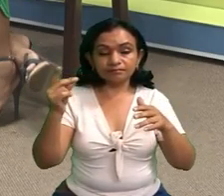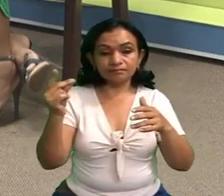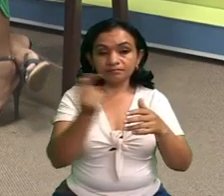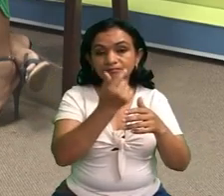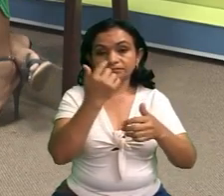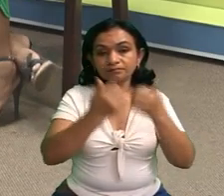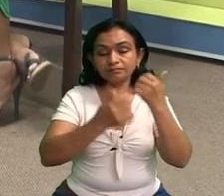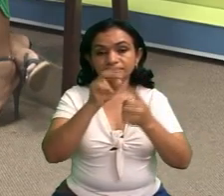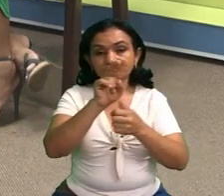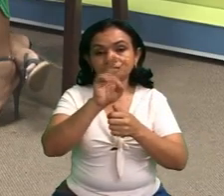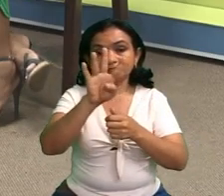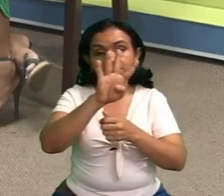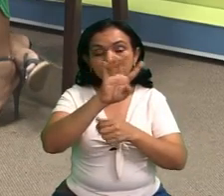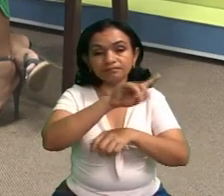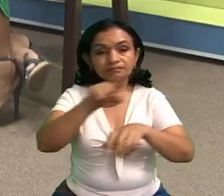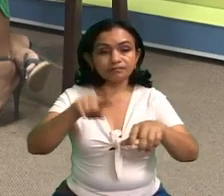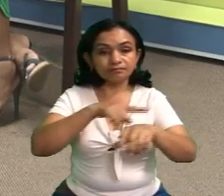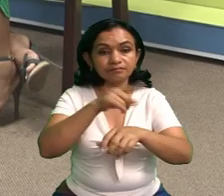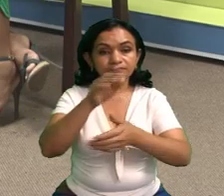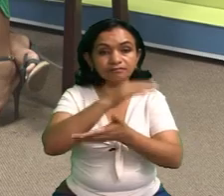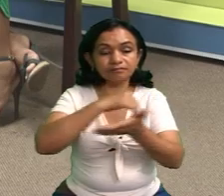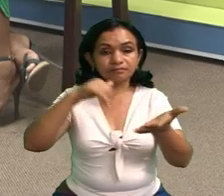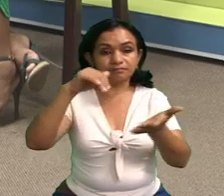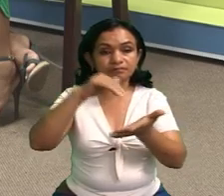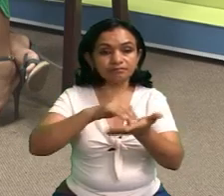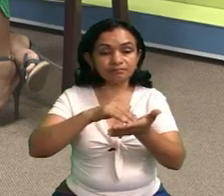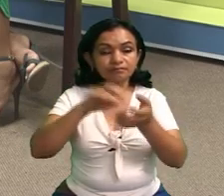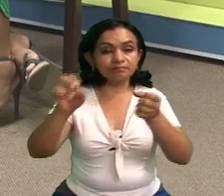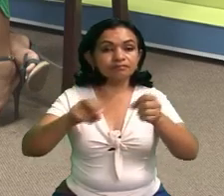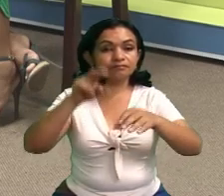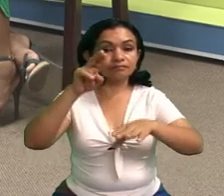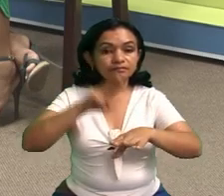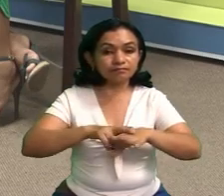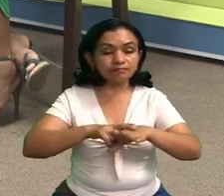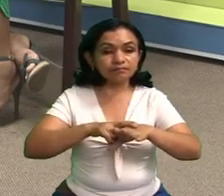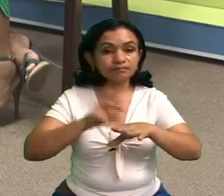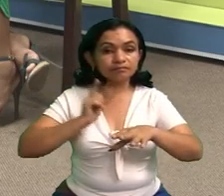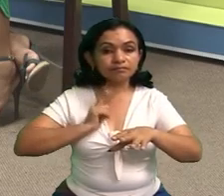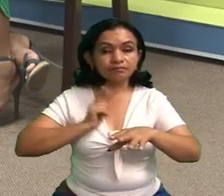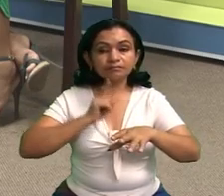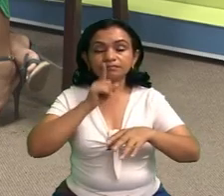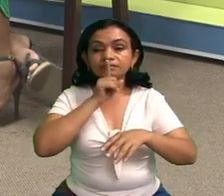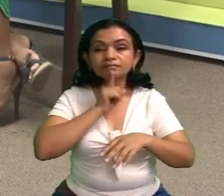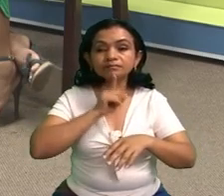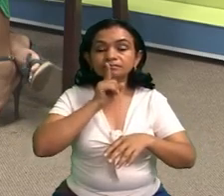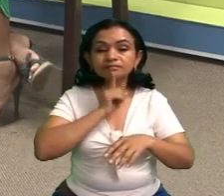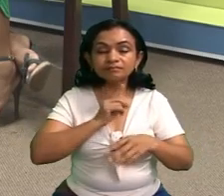pues 24 horas. Por ser un centro de referencia nacional, hay que tener mucha paciencia.